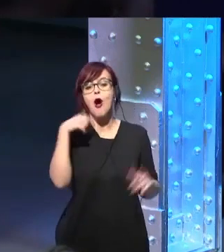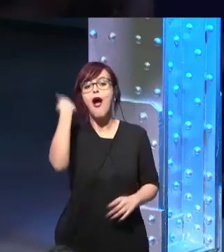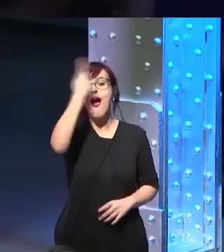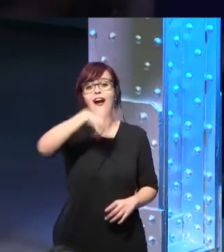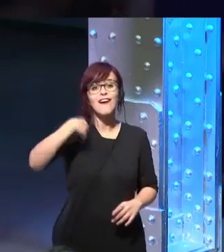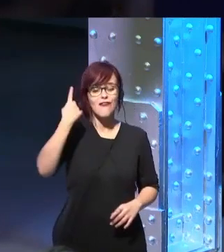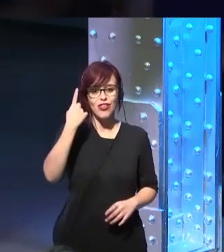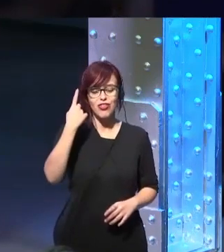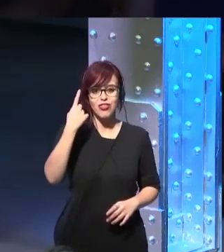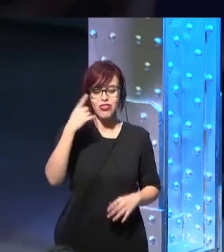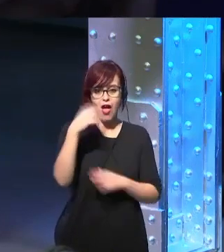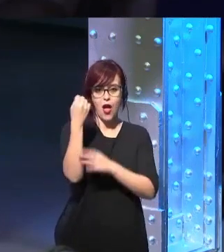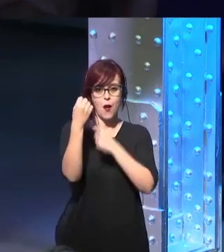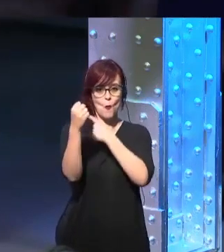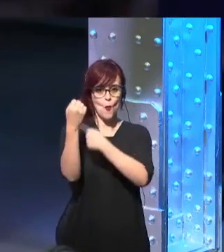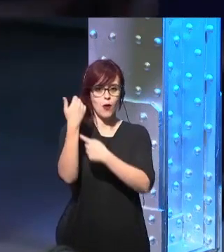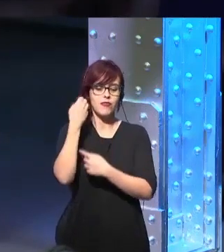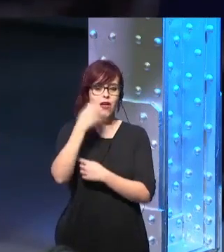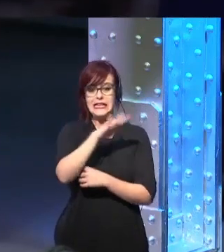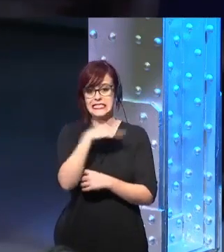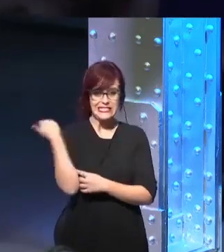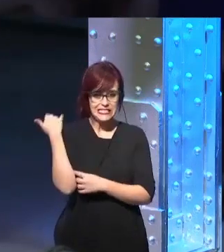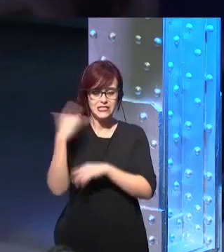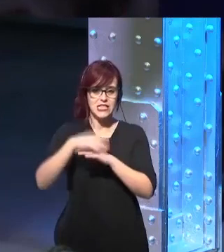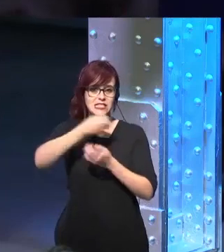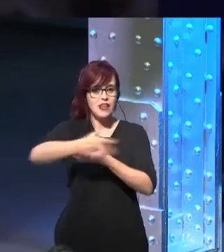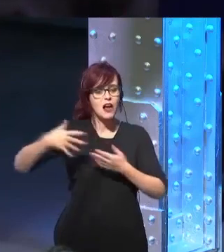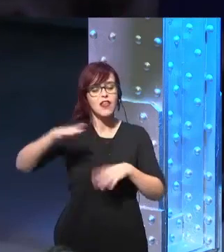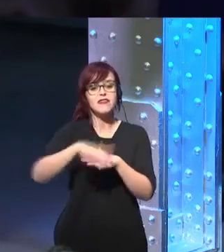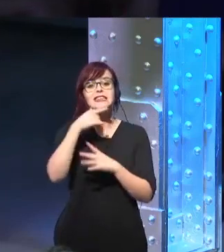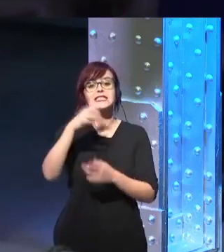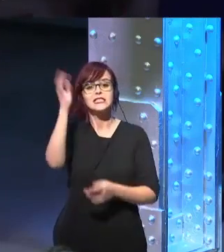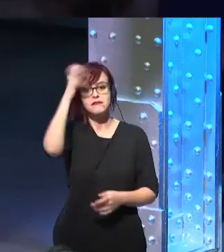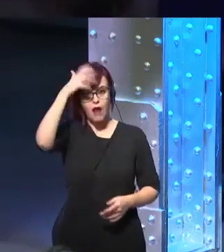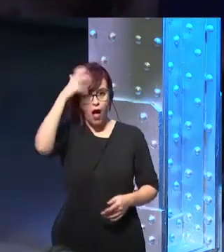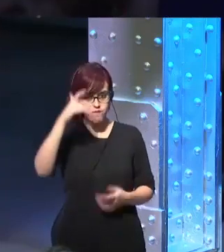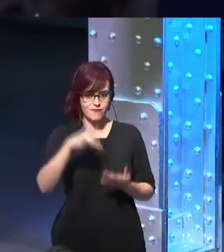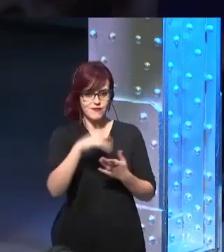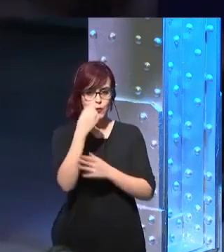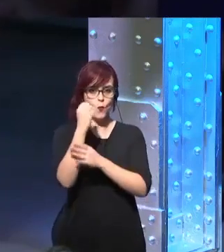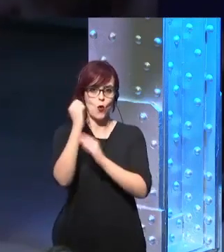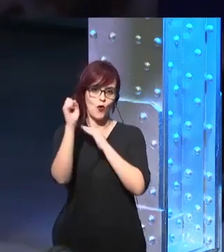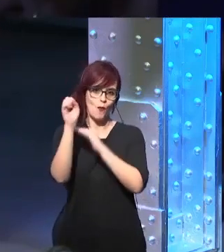la cabeza cortada y sangrando del presidente Trump, pero en ese caso